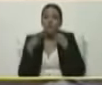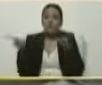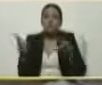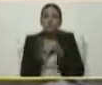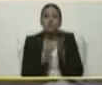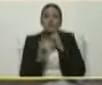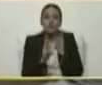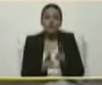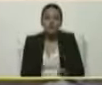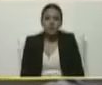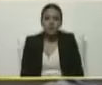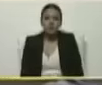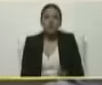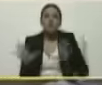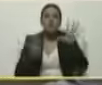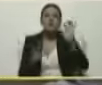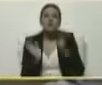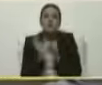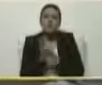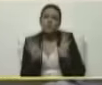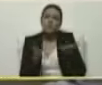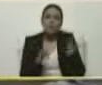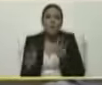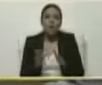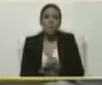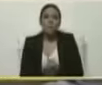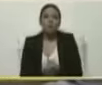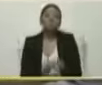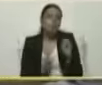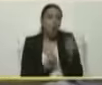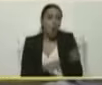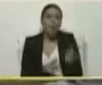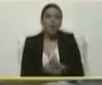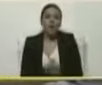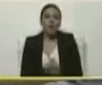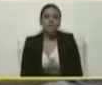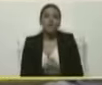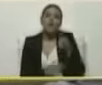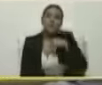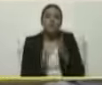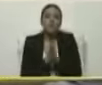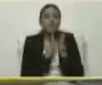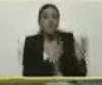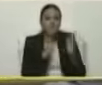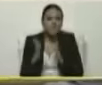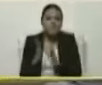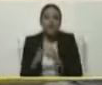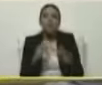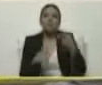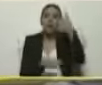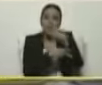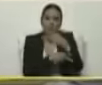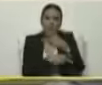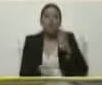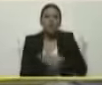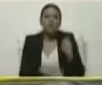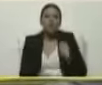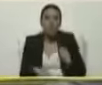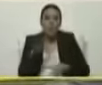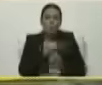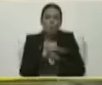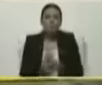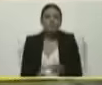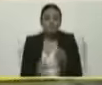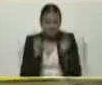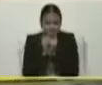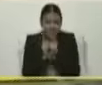resultados en 15 minutos. Muy bien. Yo le dije al equipo, preparen las cámaras, porque yo quiero hablar.